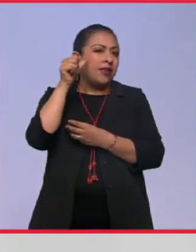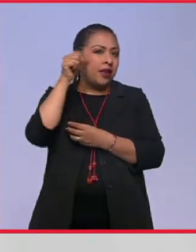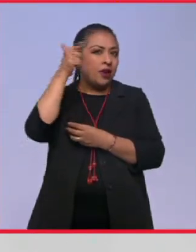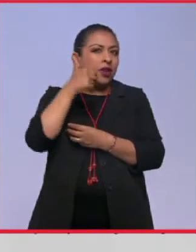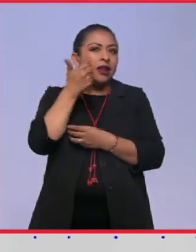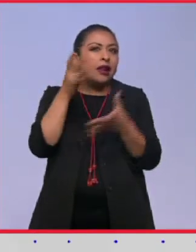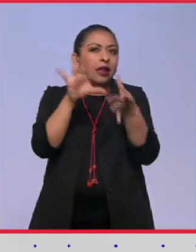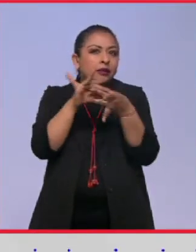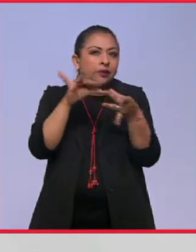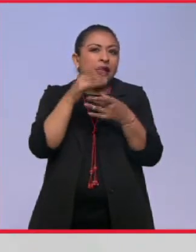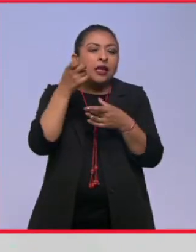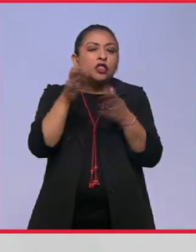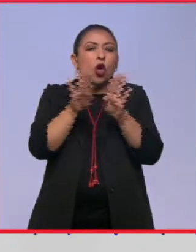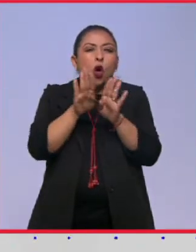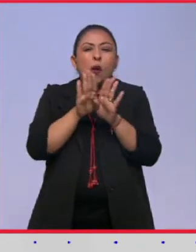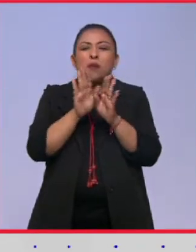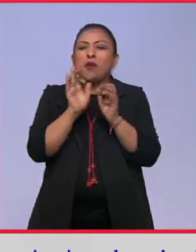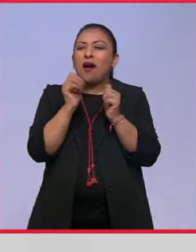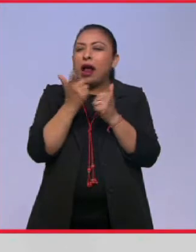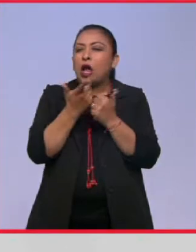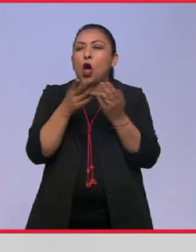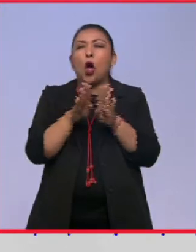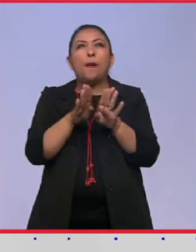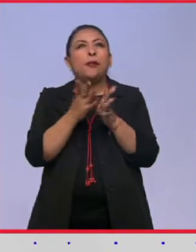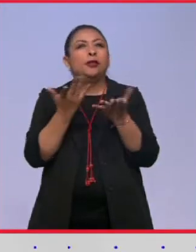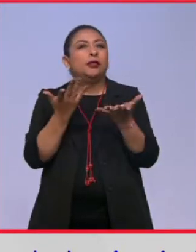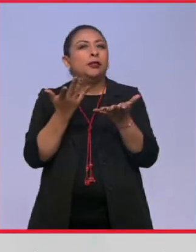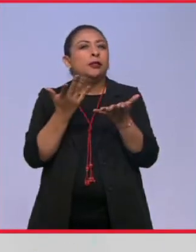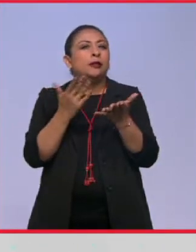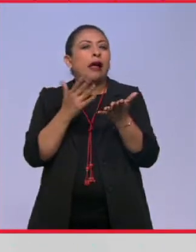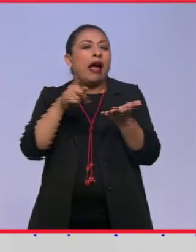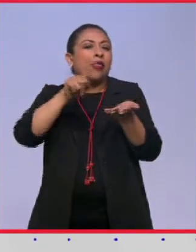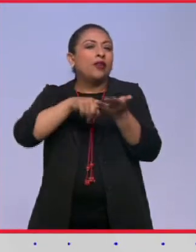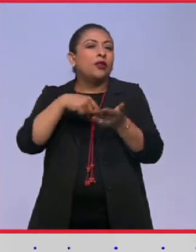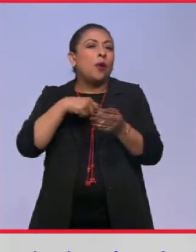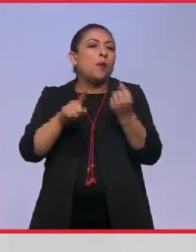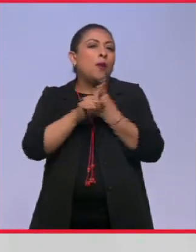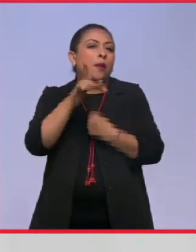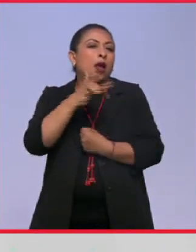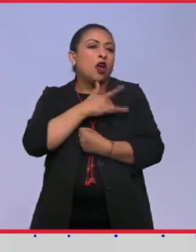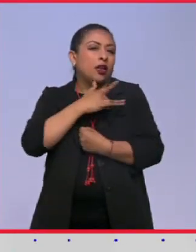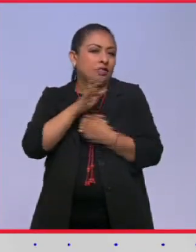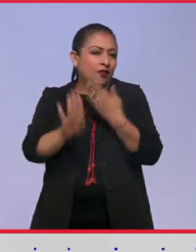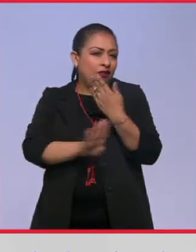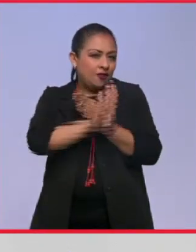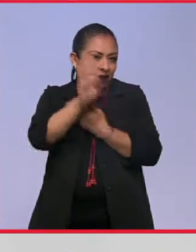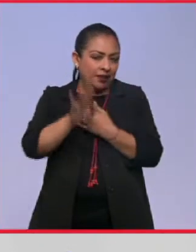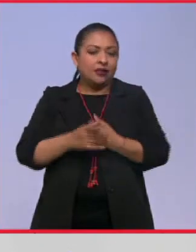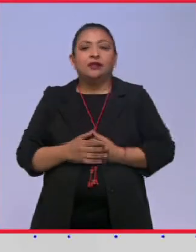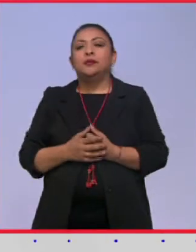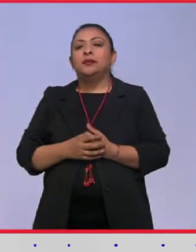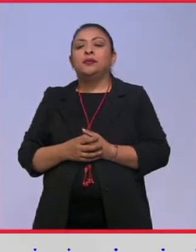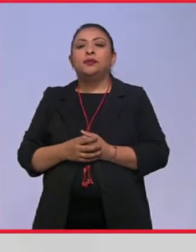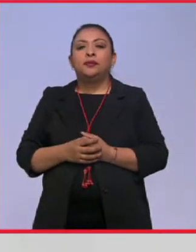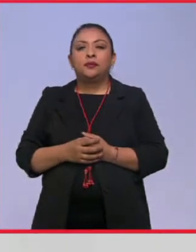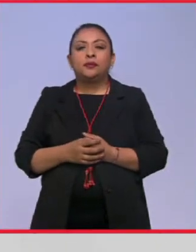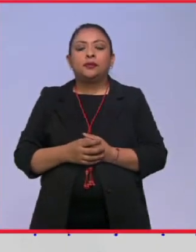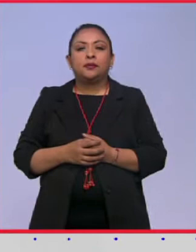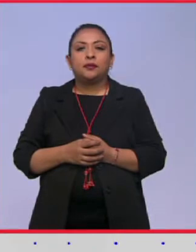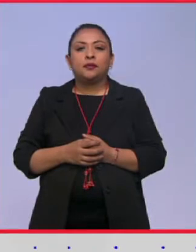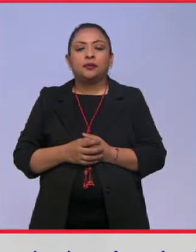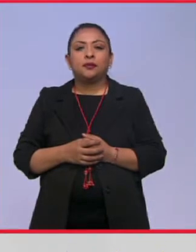una explicación a estos enigmas de, digamos que, del corazón y sus fantasmas. Sean ustedes